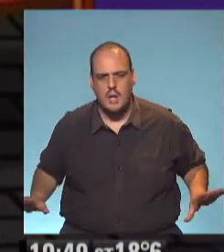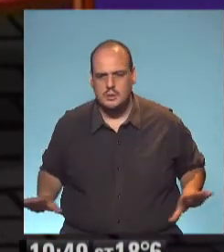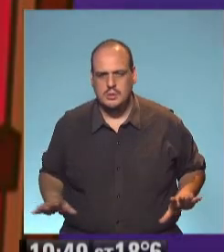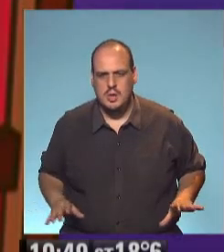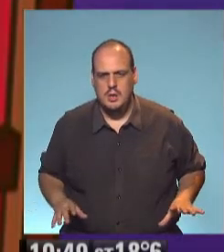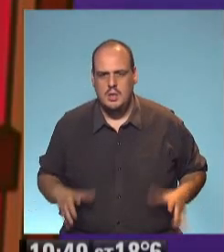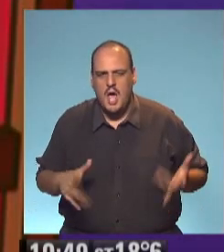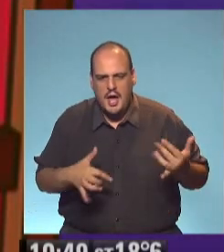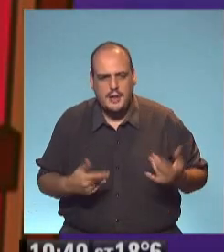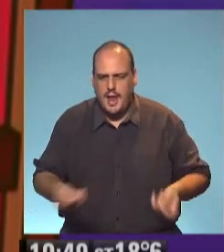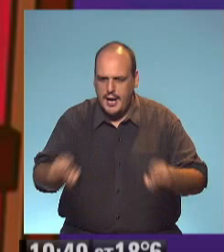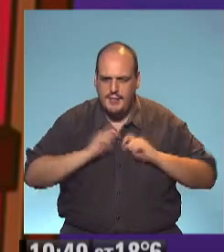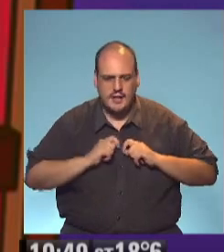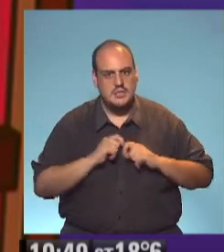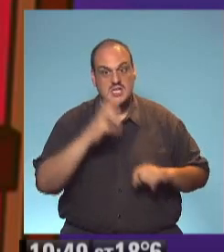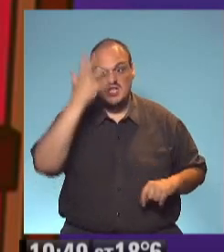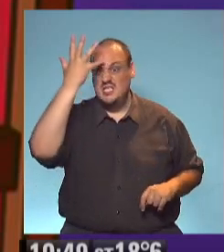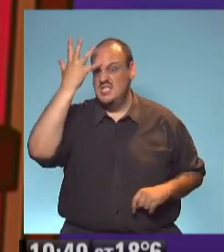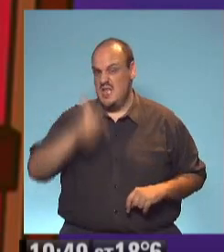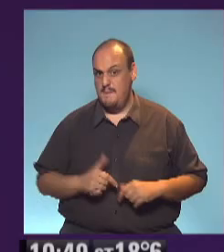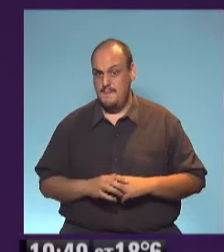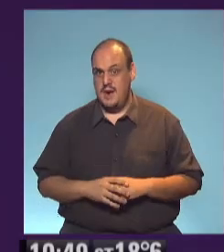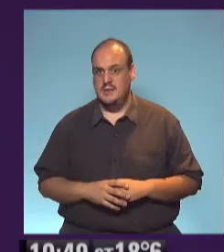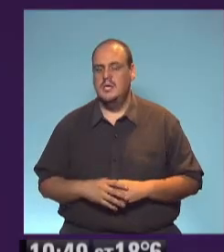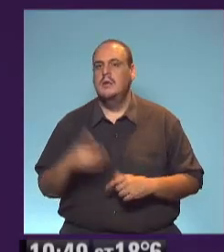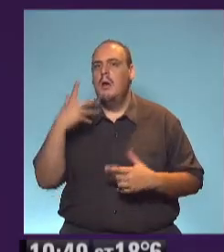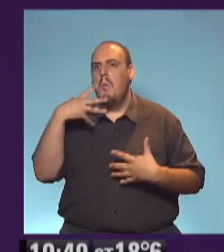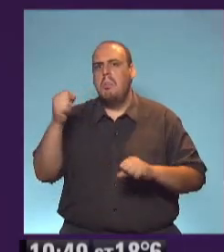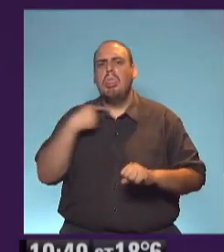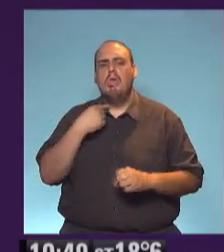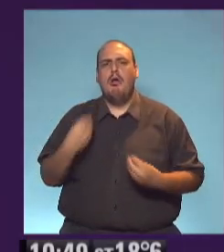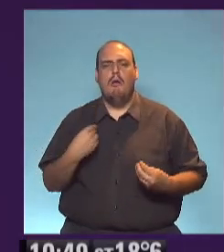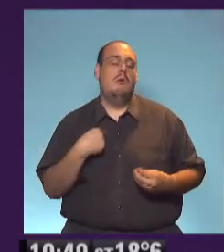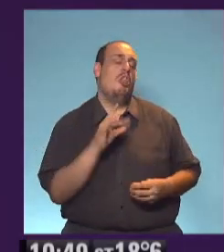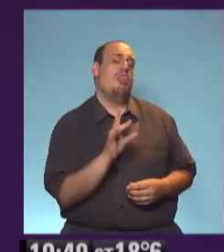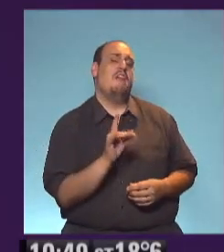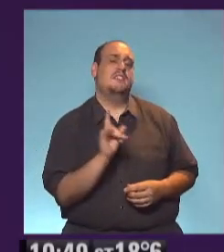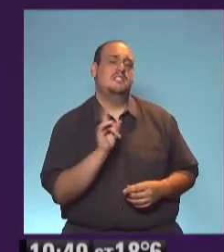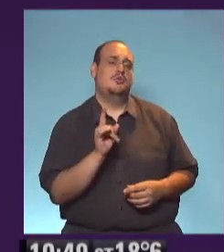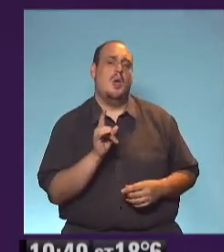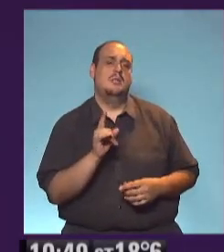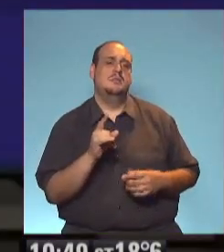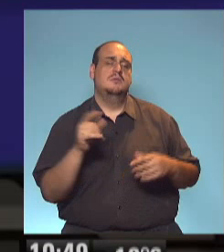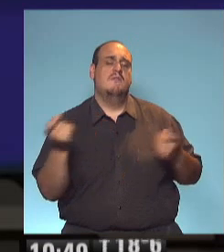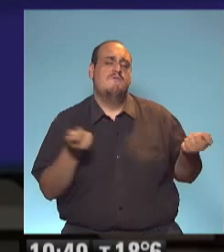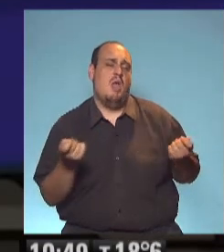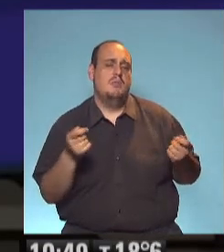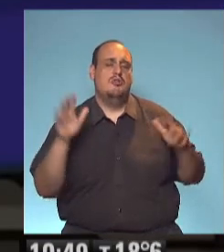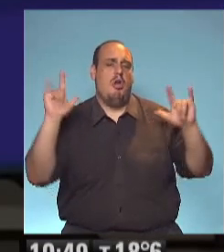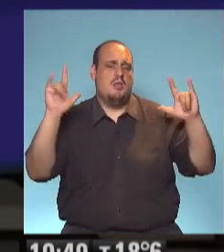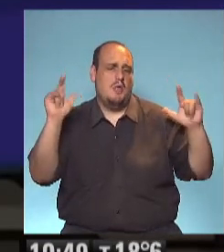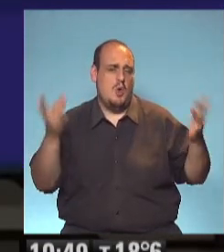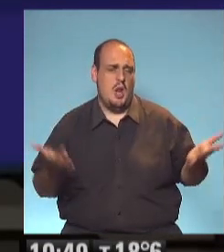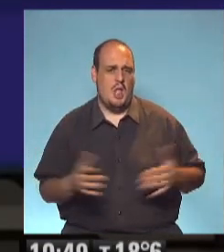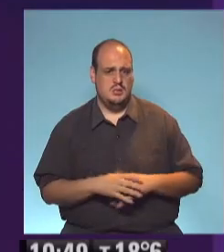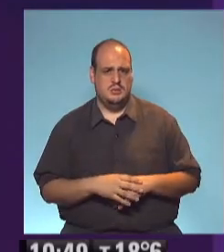Entregue esa guitarra. ¡José de San Martín! ¿Cómo me descubrió? No fue tan difícil. El flamenco, las castañuelas... ¡San Martín!